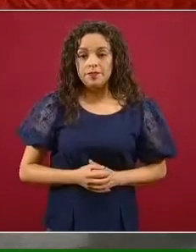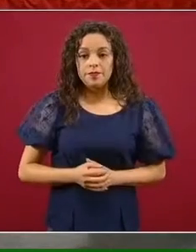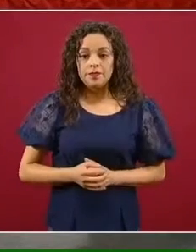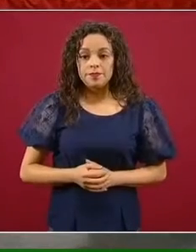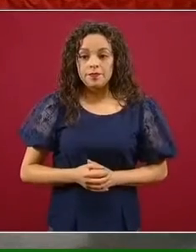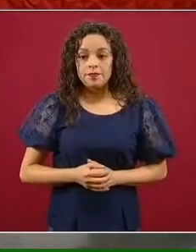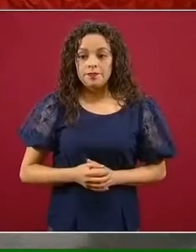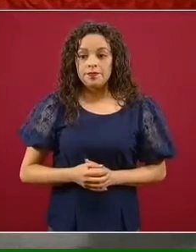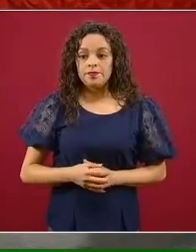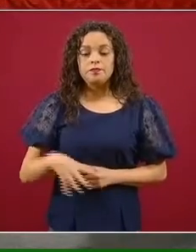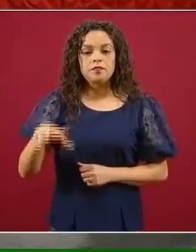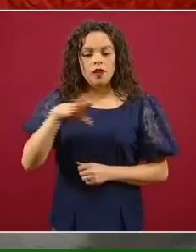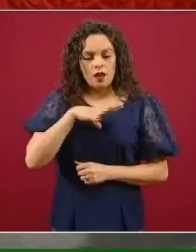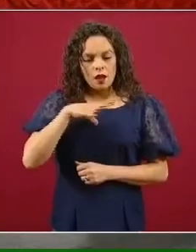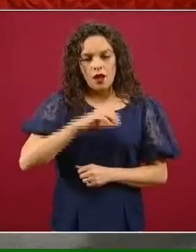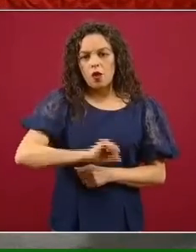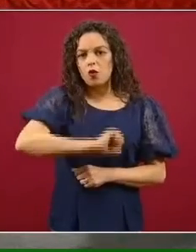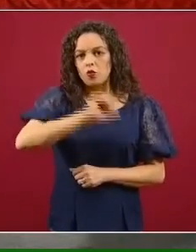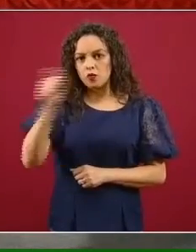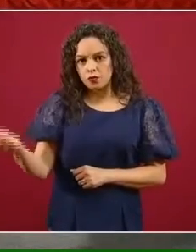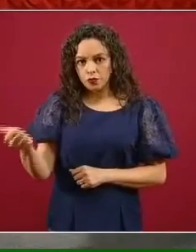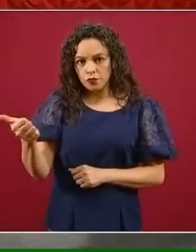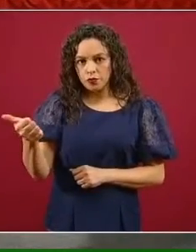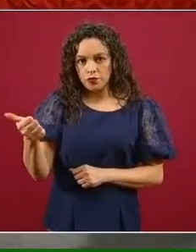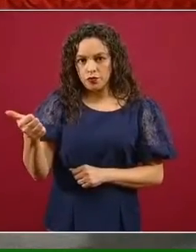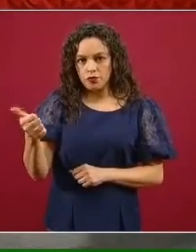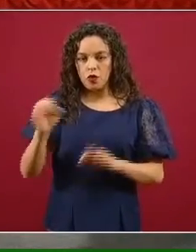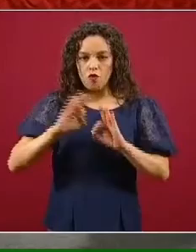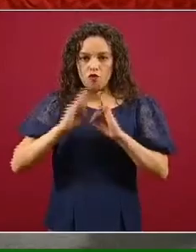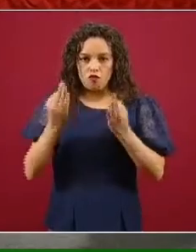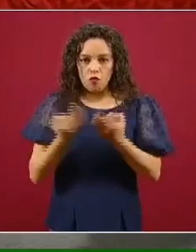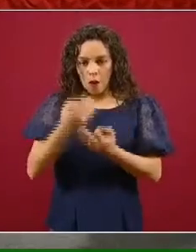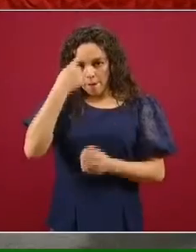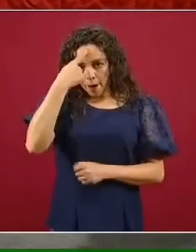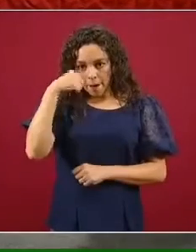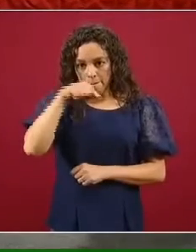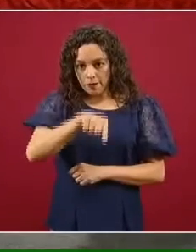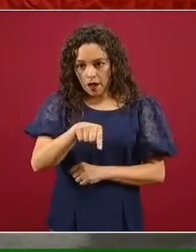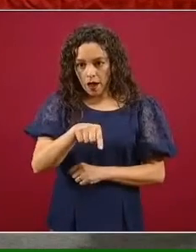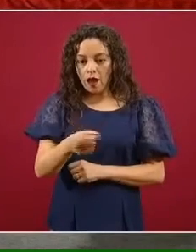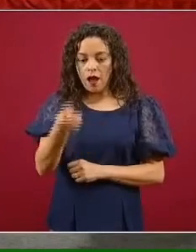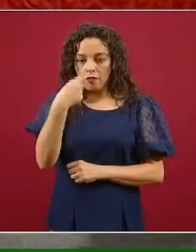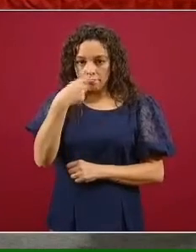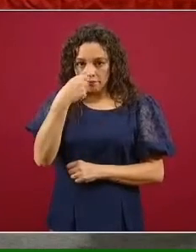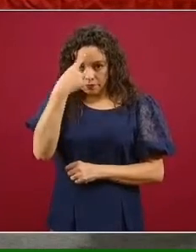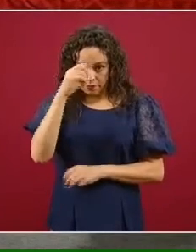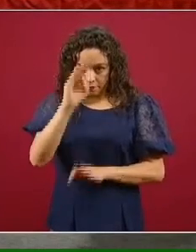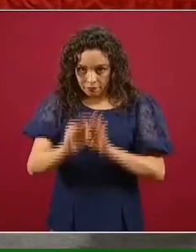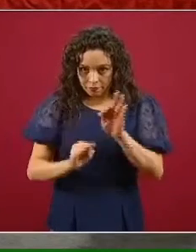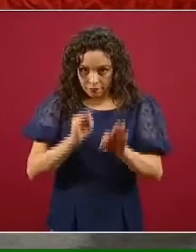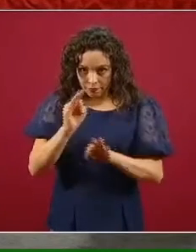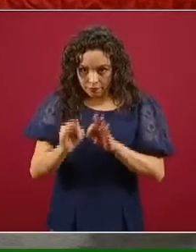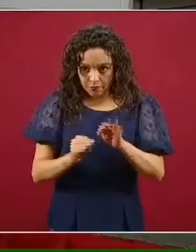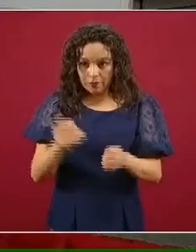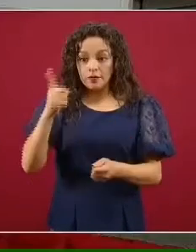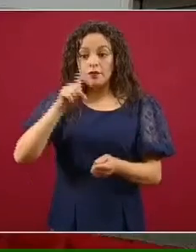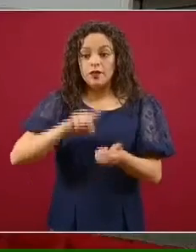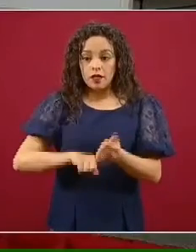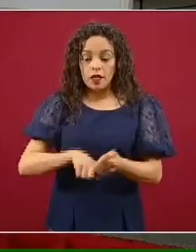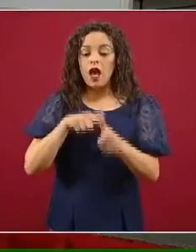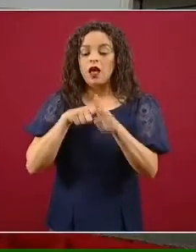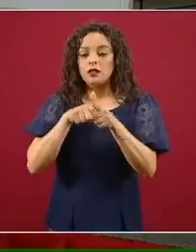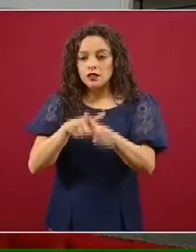Existen otros tratamientos farmacológicos que siguen en etapas de generar